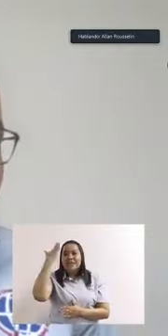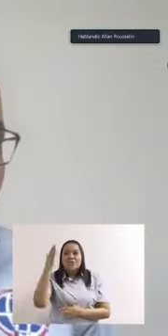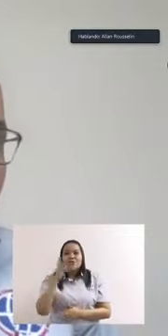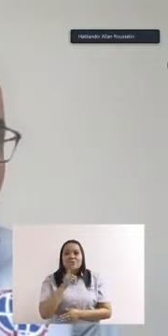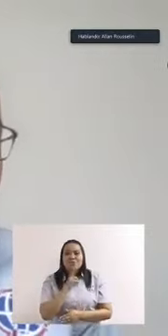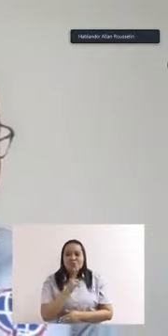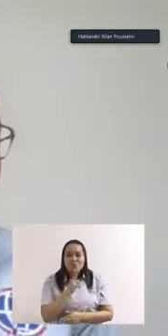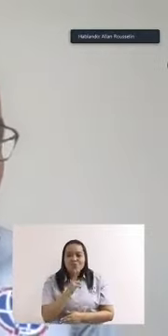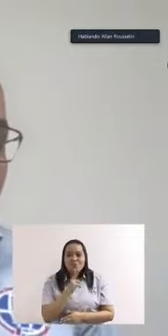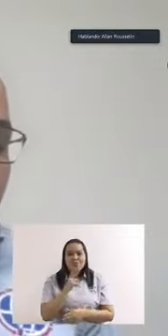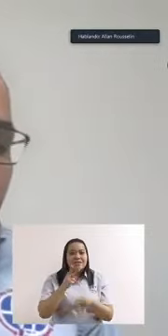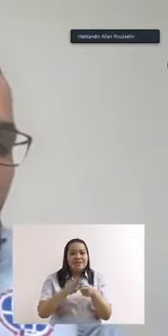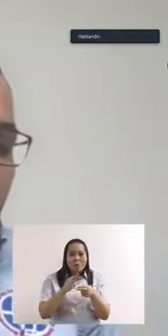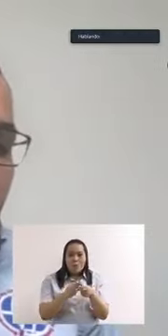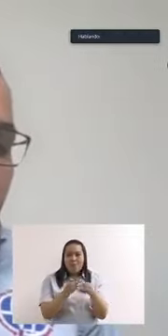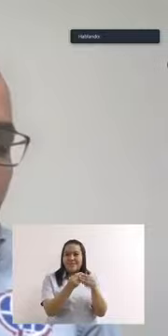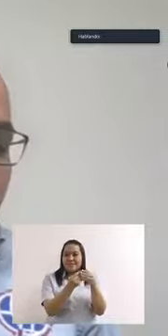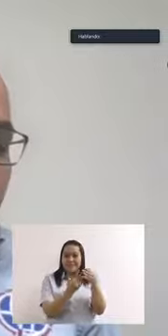Dormes, Carlita Babi.